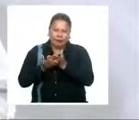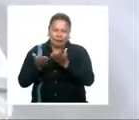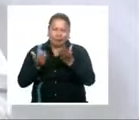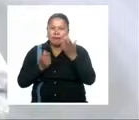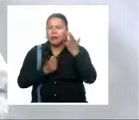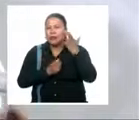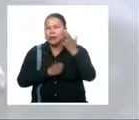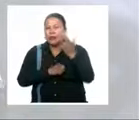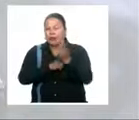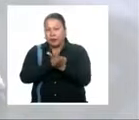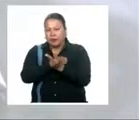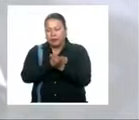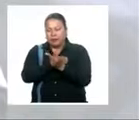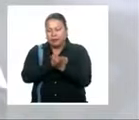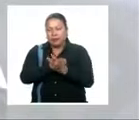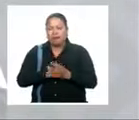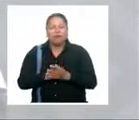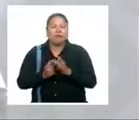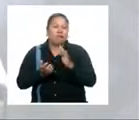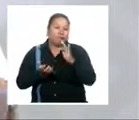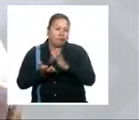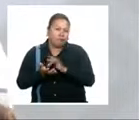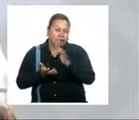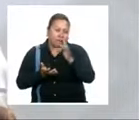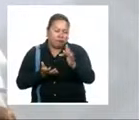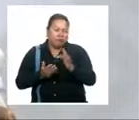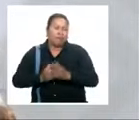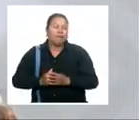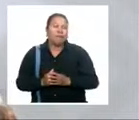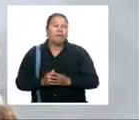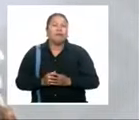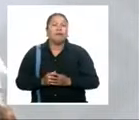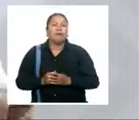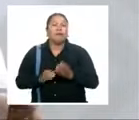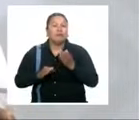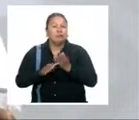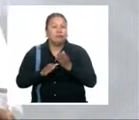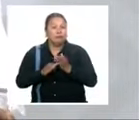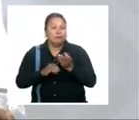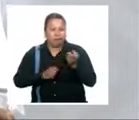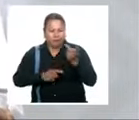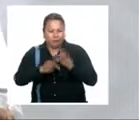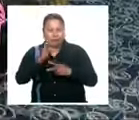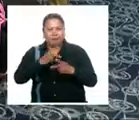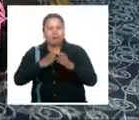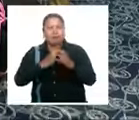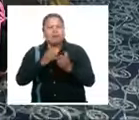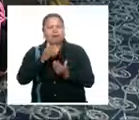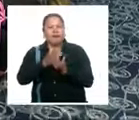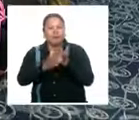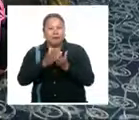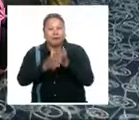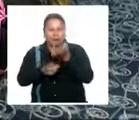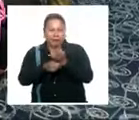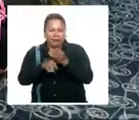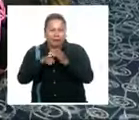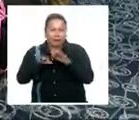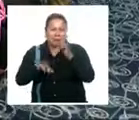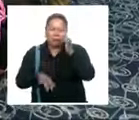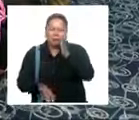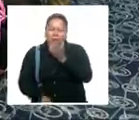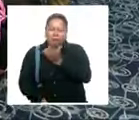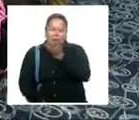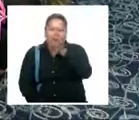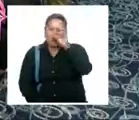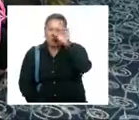de comunicación. Gracias por estar en esta mañanera. Como todos los lunes